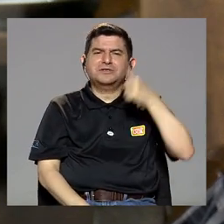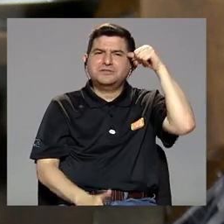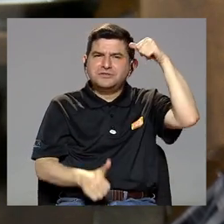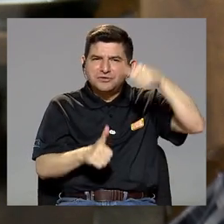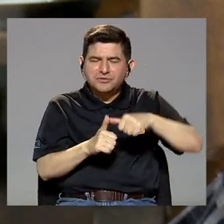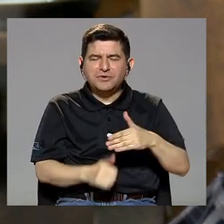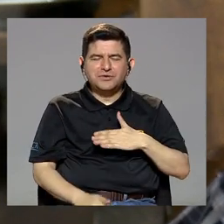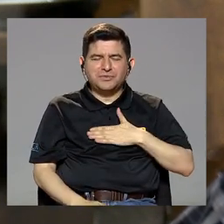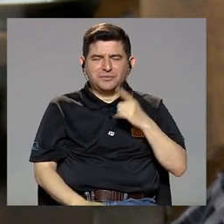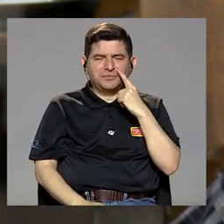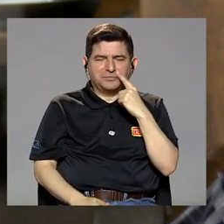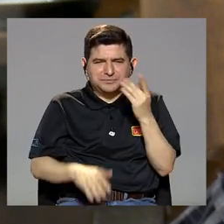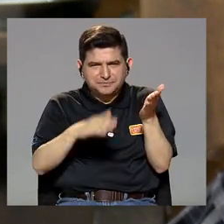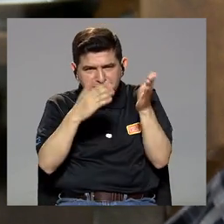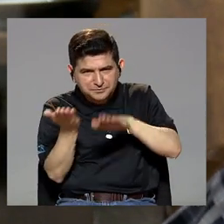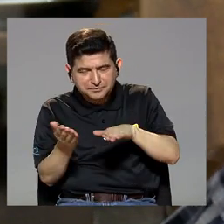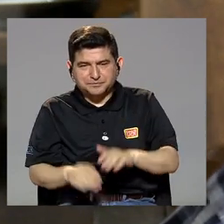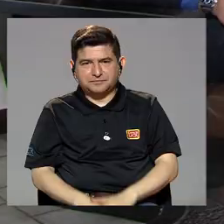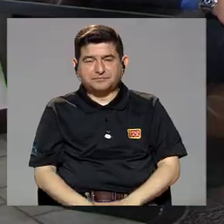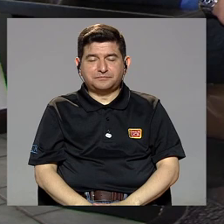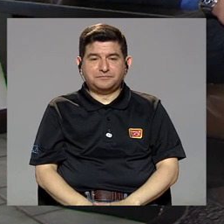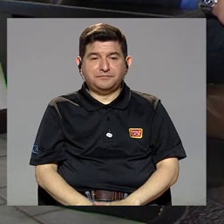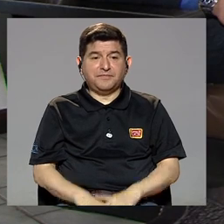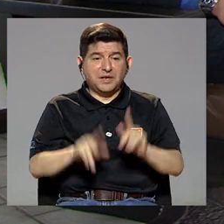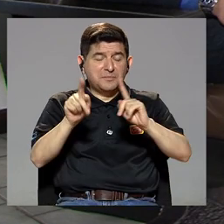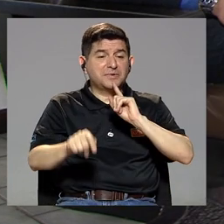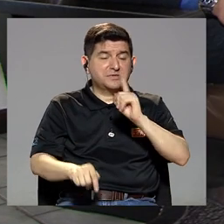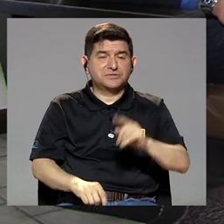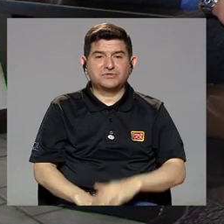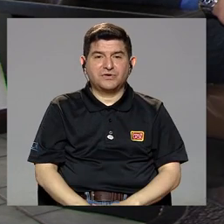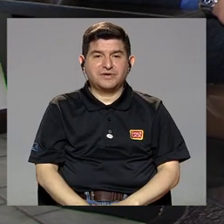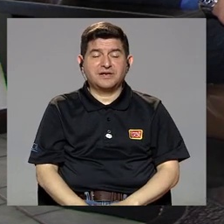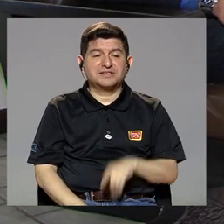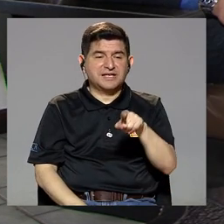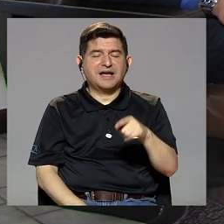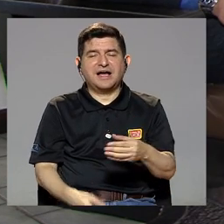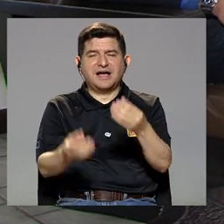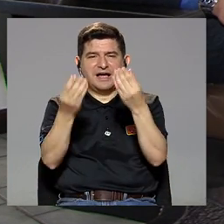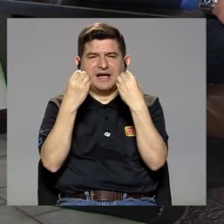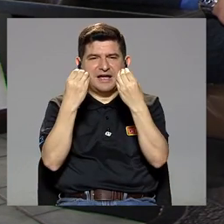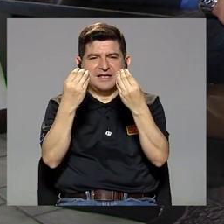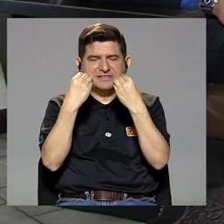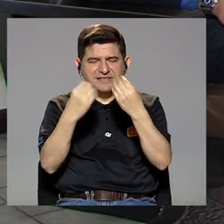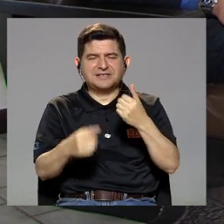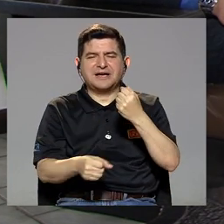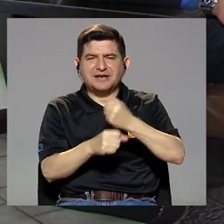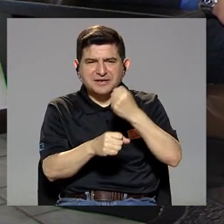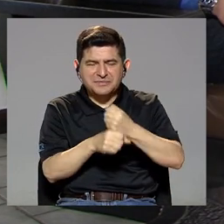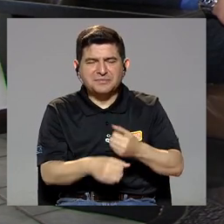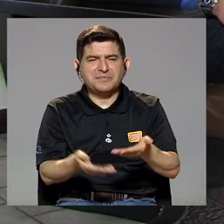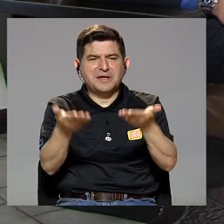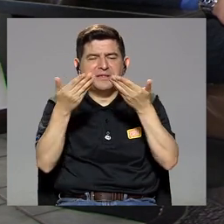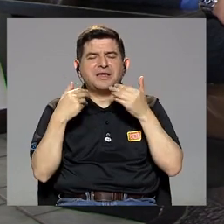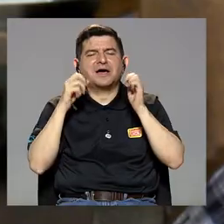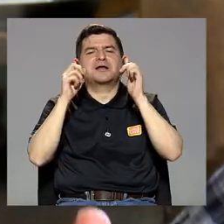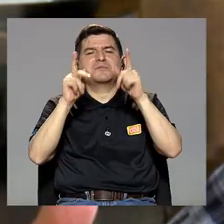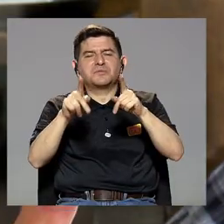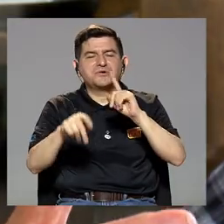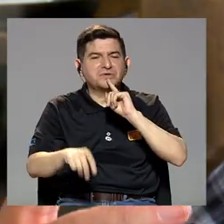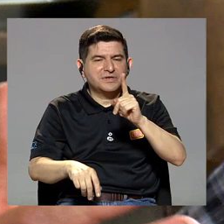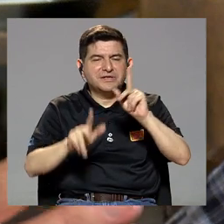murió papá había gente que decía él me enseñó a trabajar él me dio una oportunidad